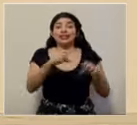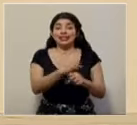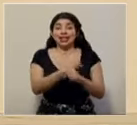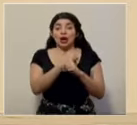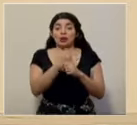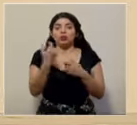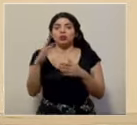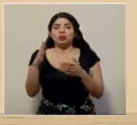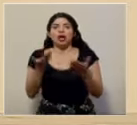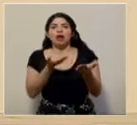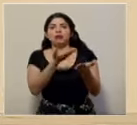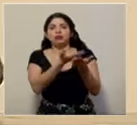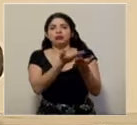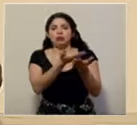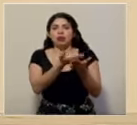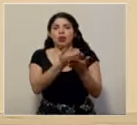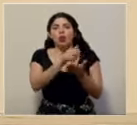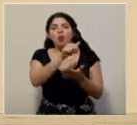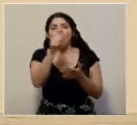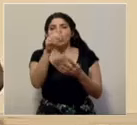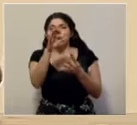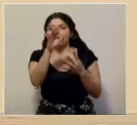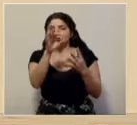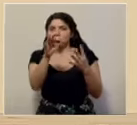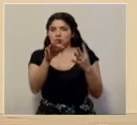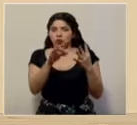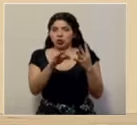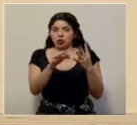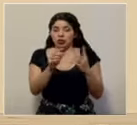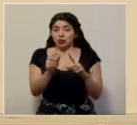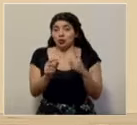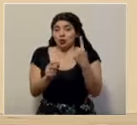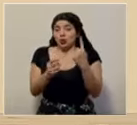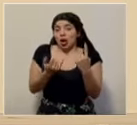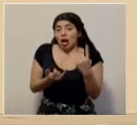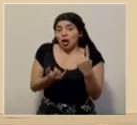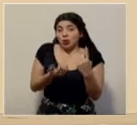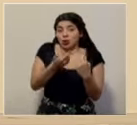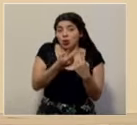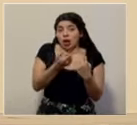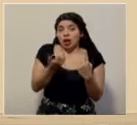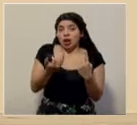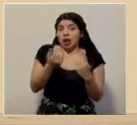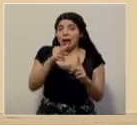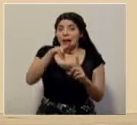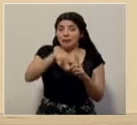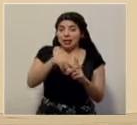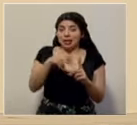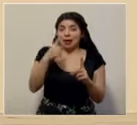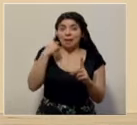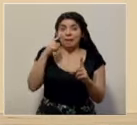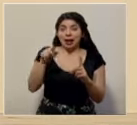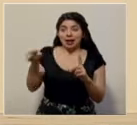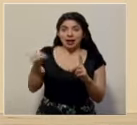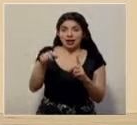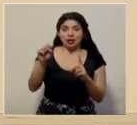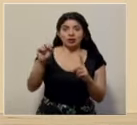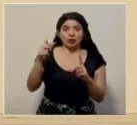hay presentadas alternativas adicionales a la alternativa que actualmente es la que está registrada ante su JESE.